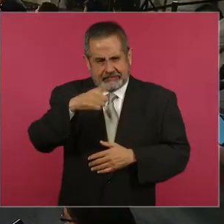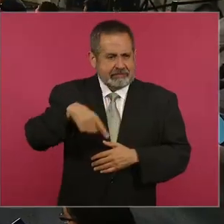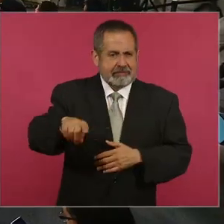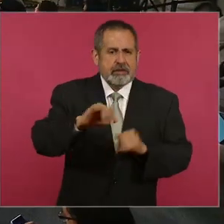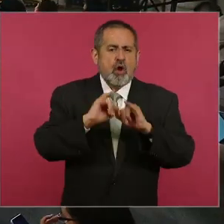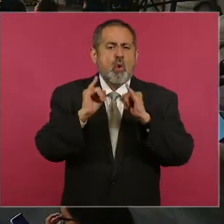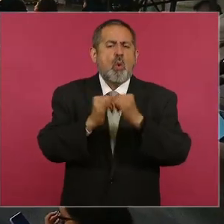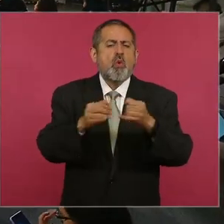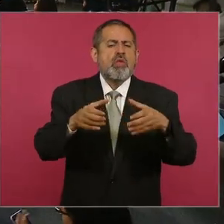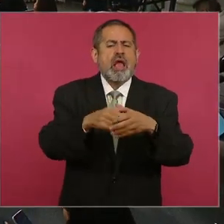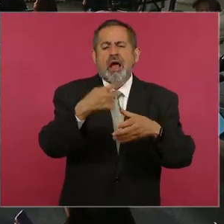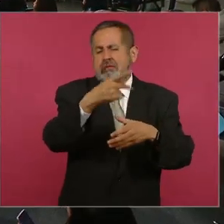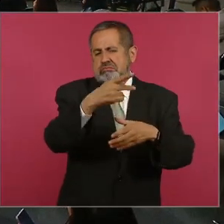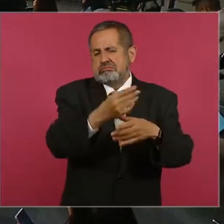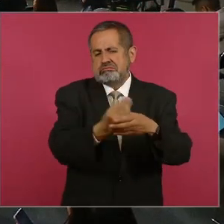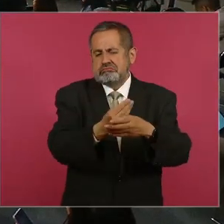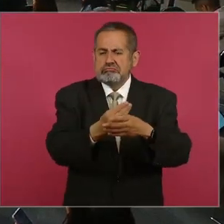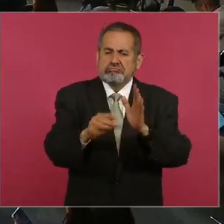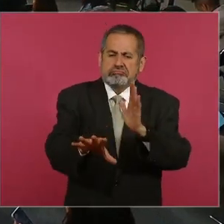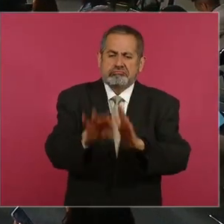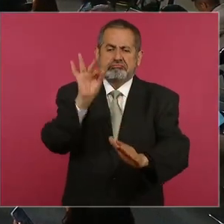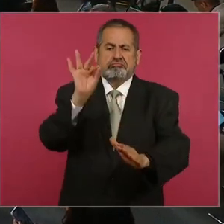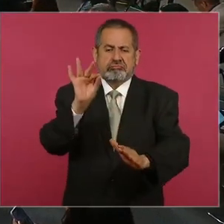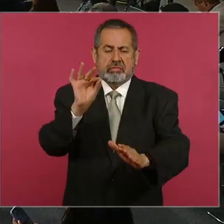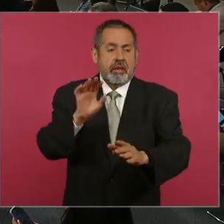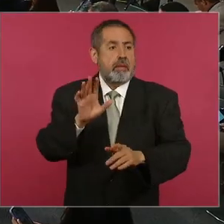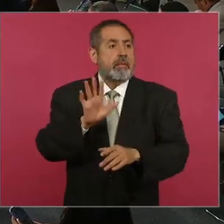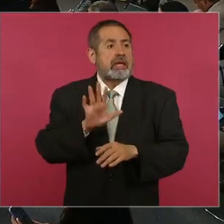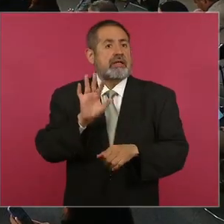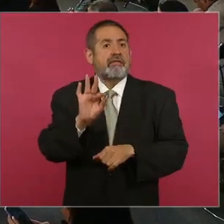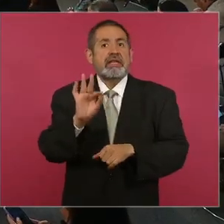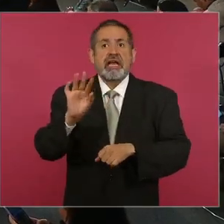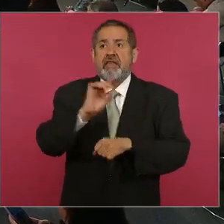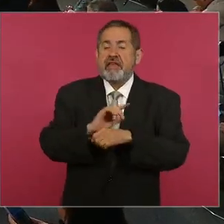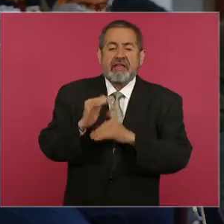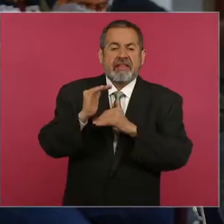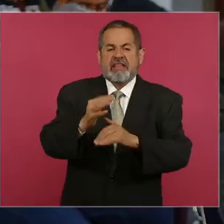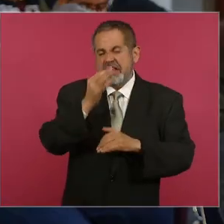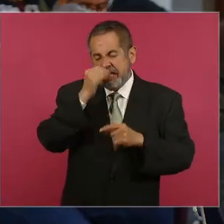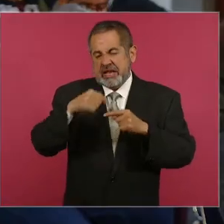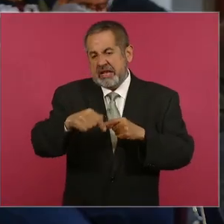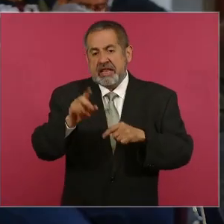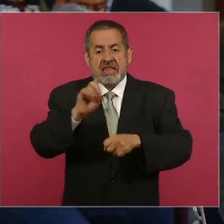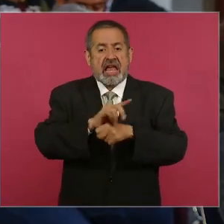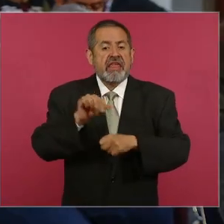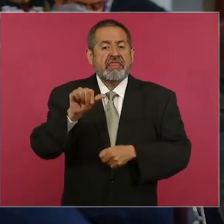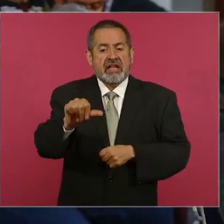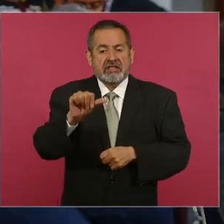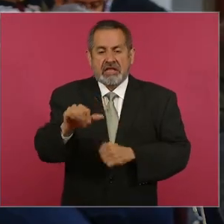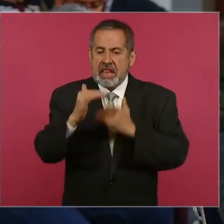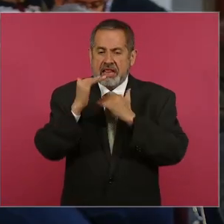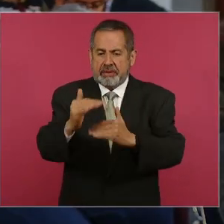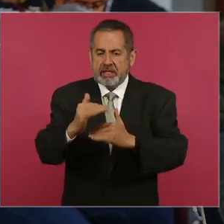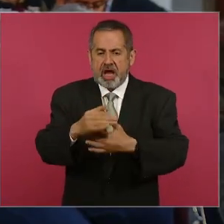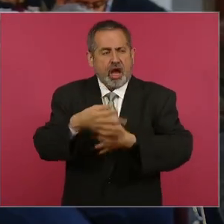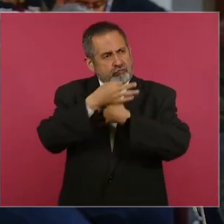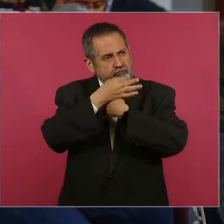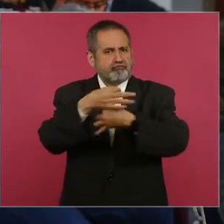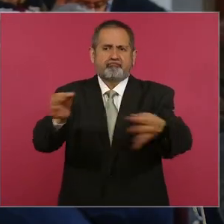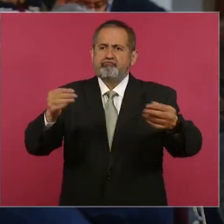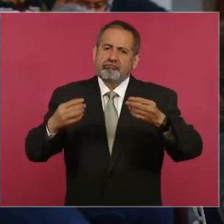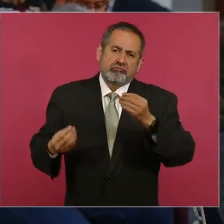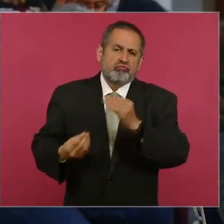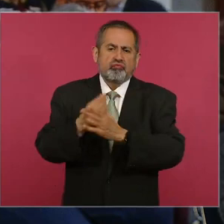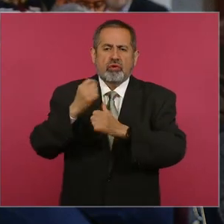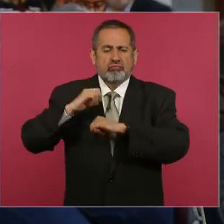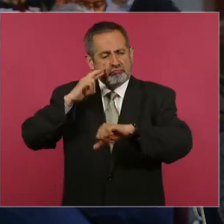Junta de Gobierno. Tengo entendido que tienen como fecha límite hasta el 16 para dar a conocer pues el nombre de la persona que sucedería